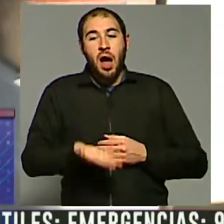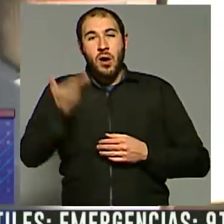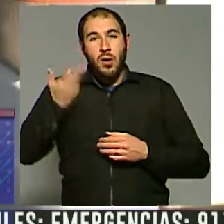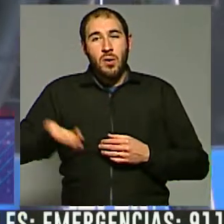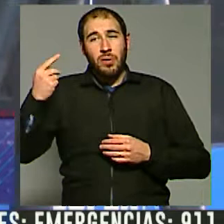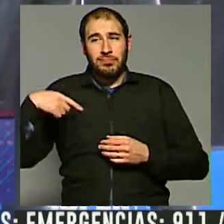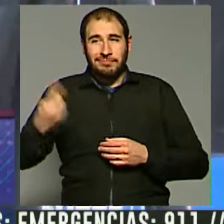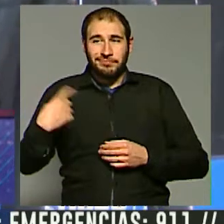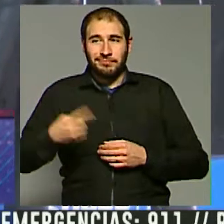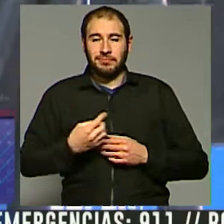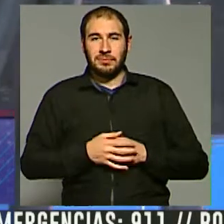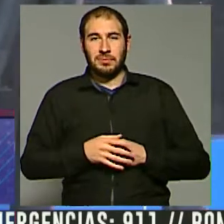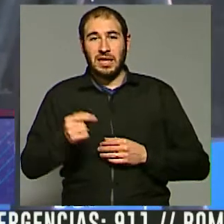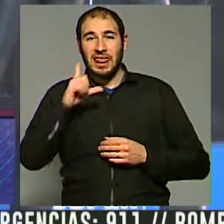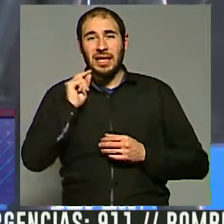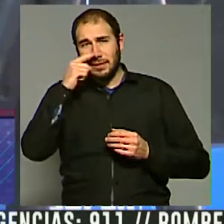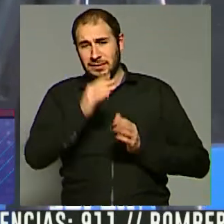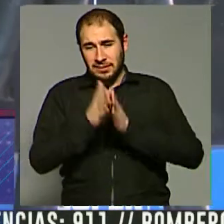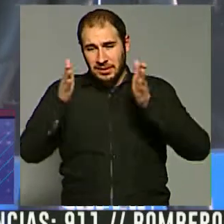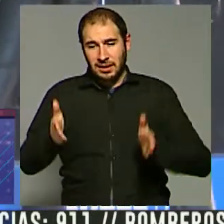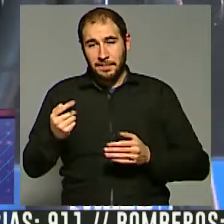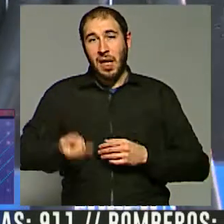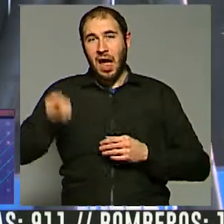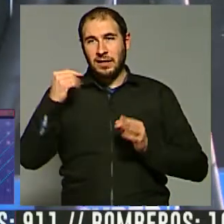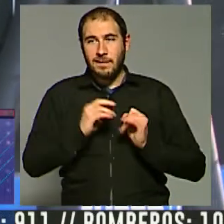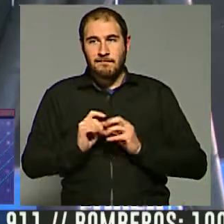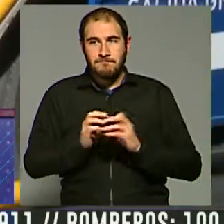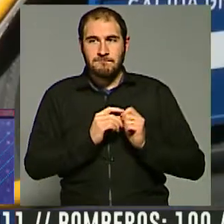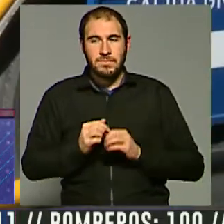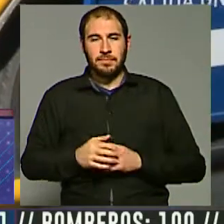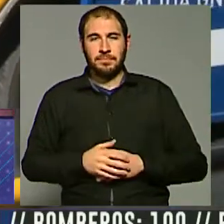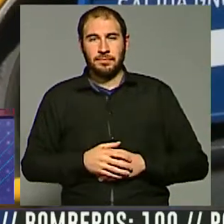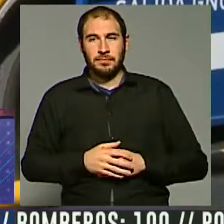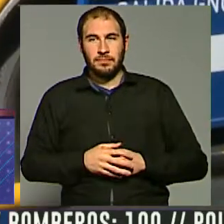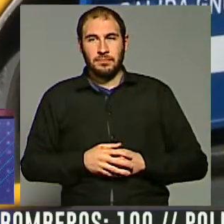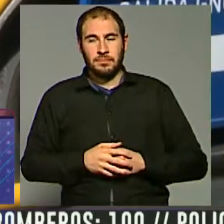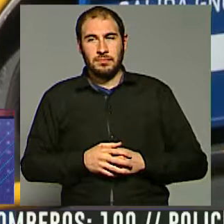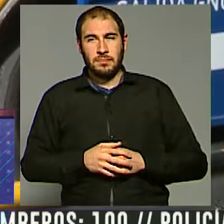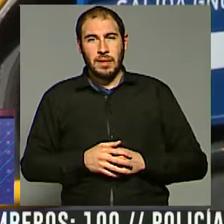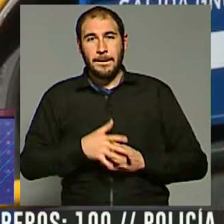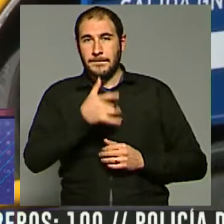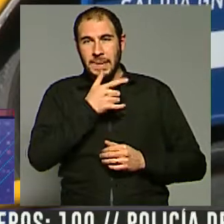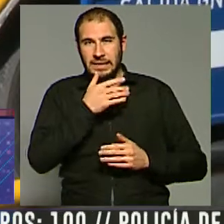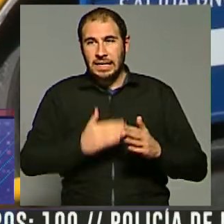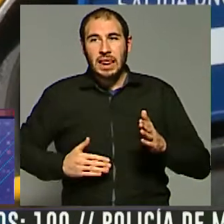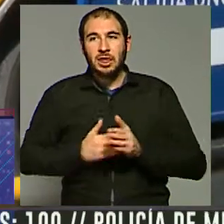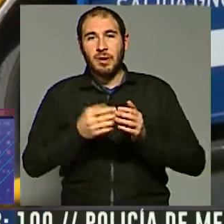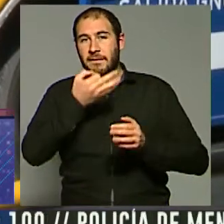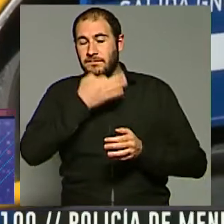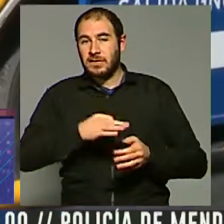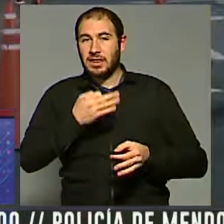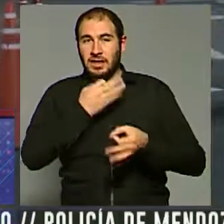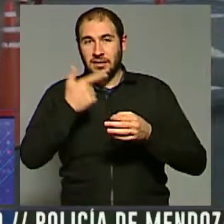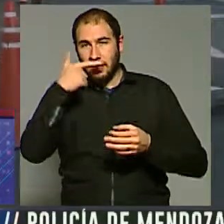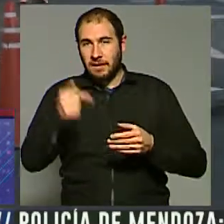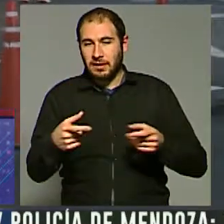forma sistemática en menos de 7 días. Ayer corrió el rumor de que se iba a limitar la venta de